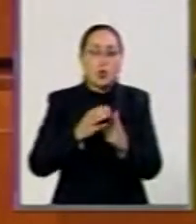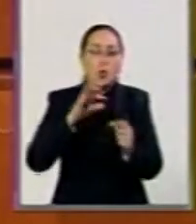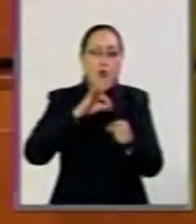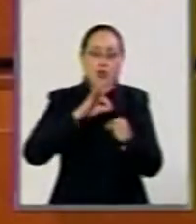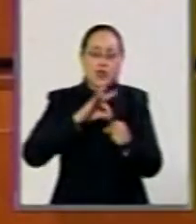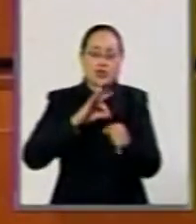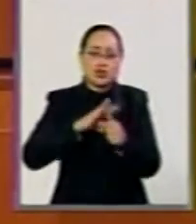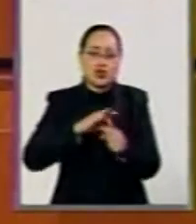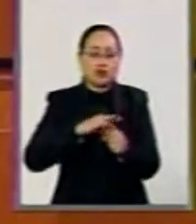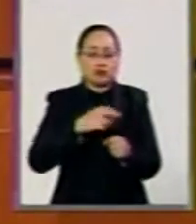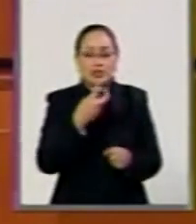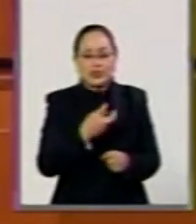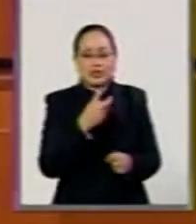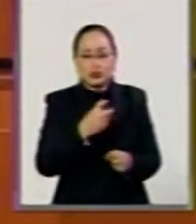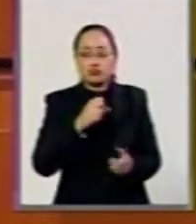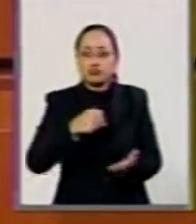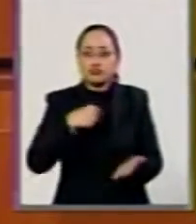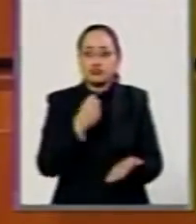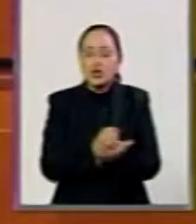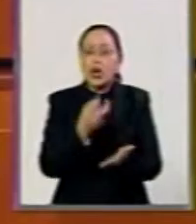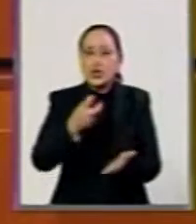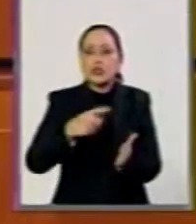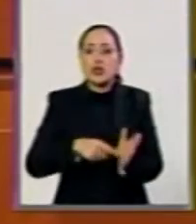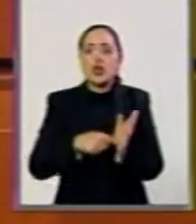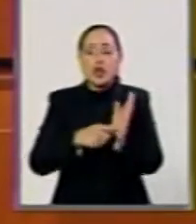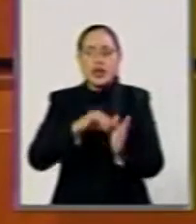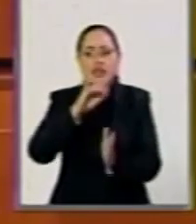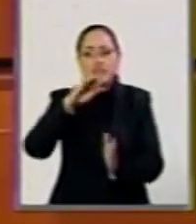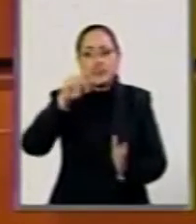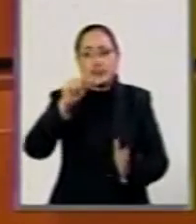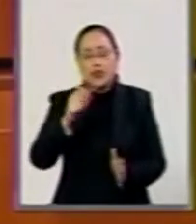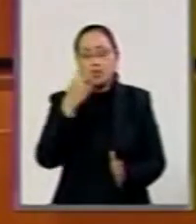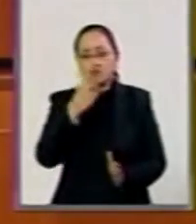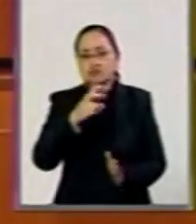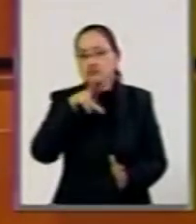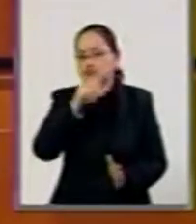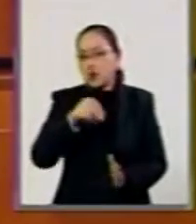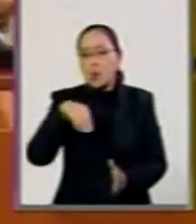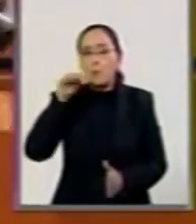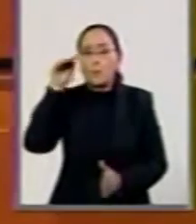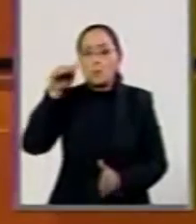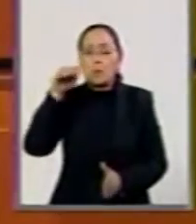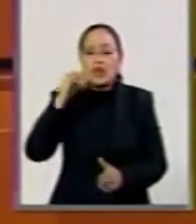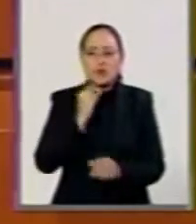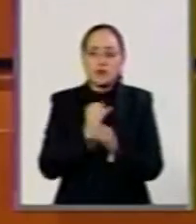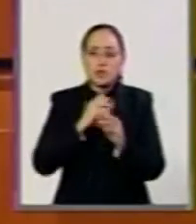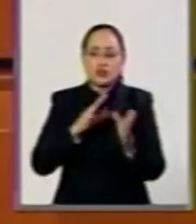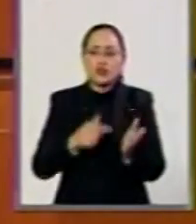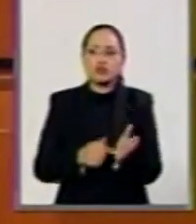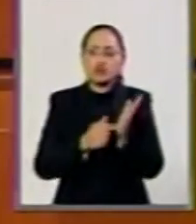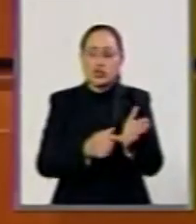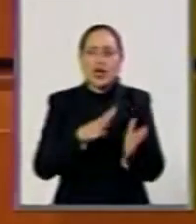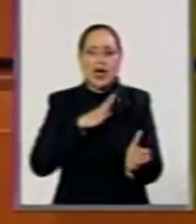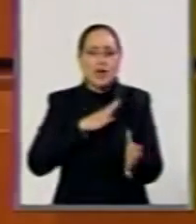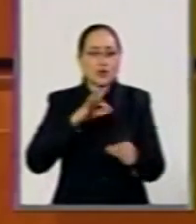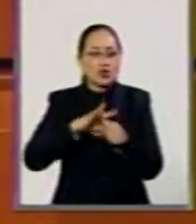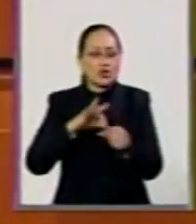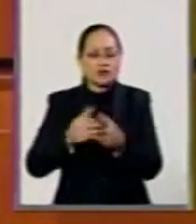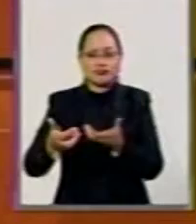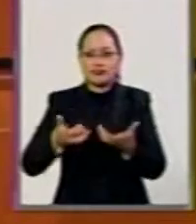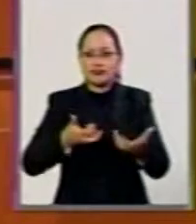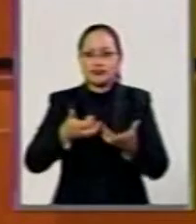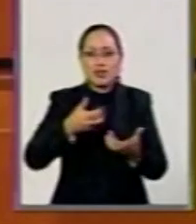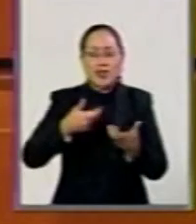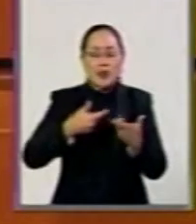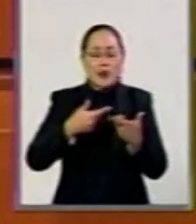contra de que se le solicitara a IFT esta información, bueno, fue una votación dividida, en senadores